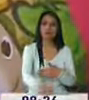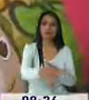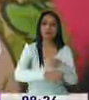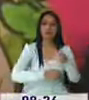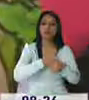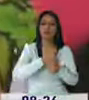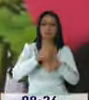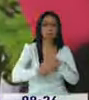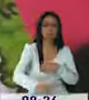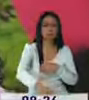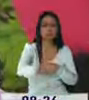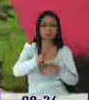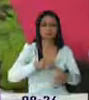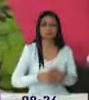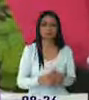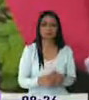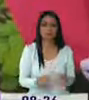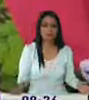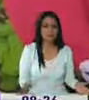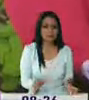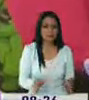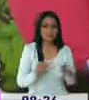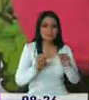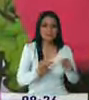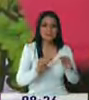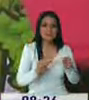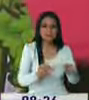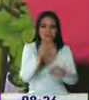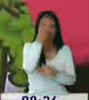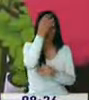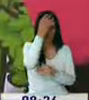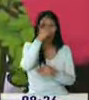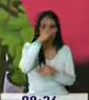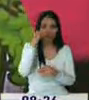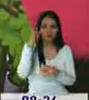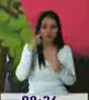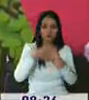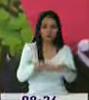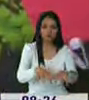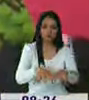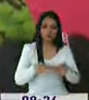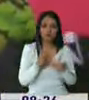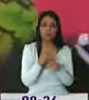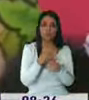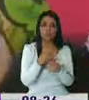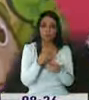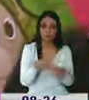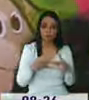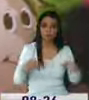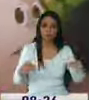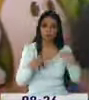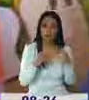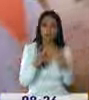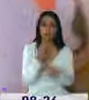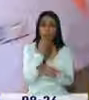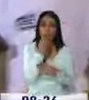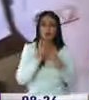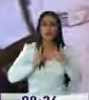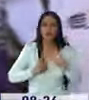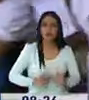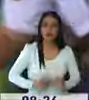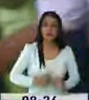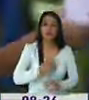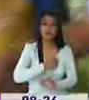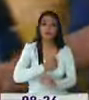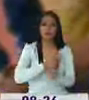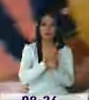escolar, en donde promovemos educación nutricional infantil, huertos orgánicos y cocina saludable con alimentos locales ecuatorianos